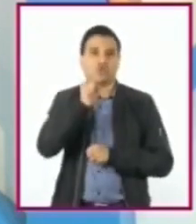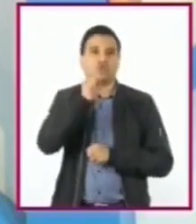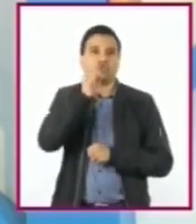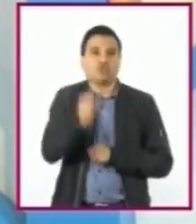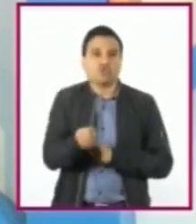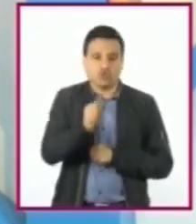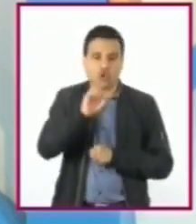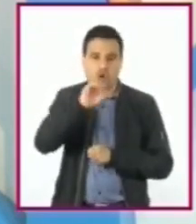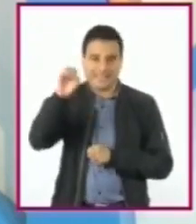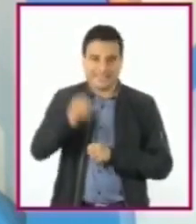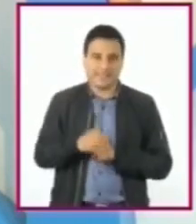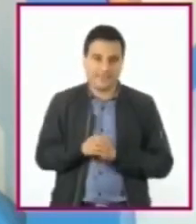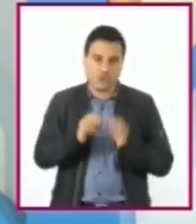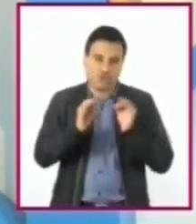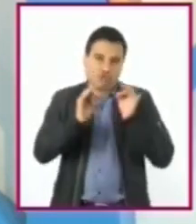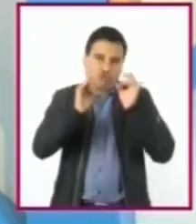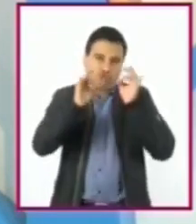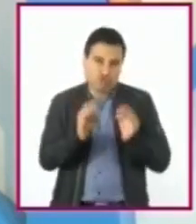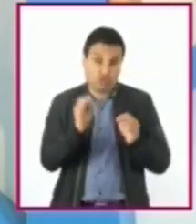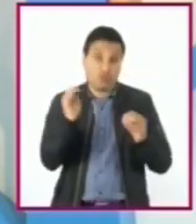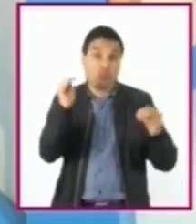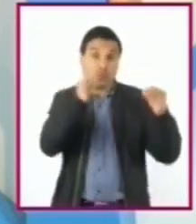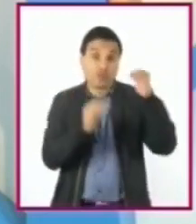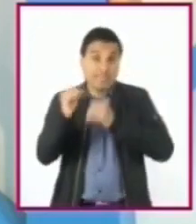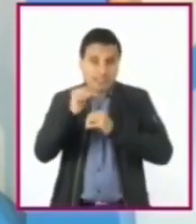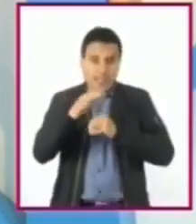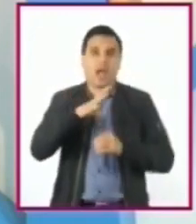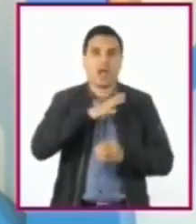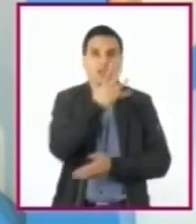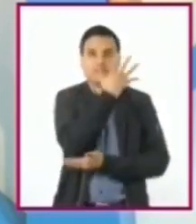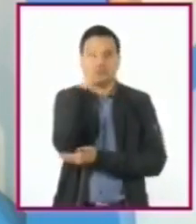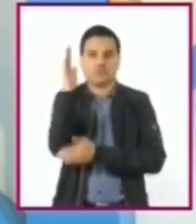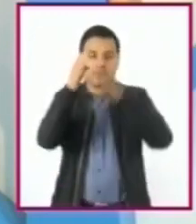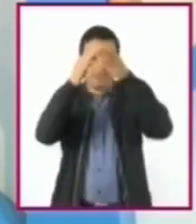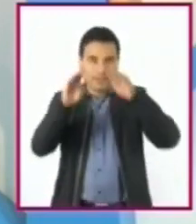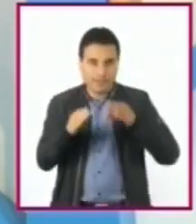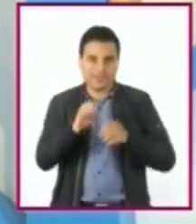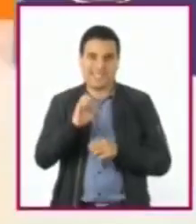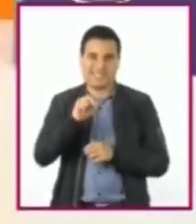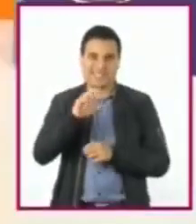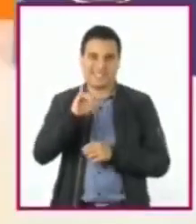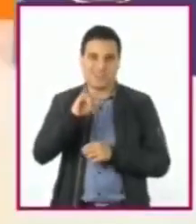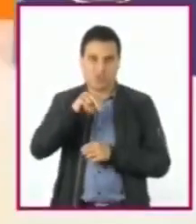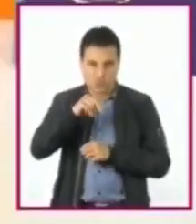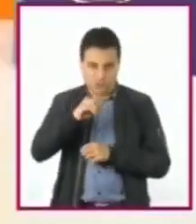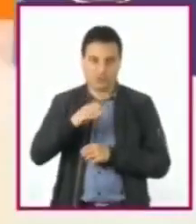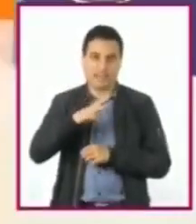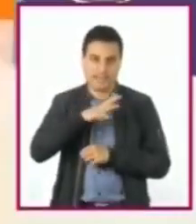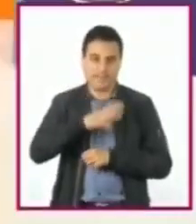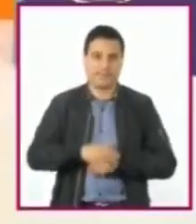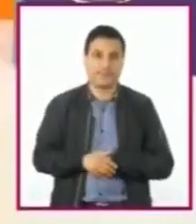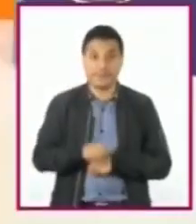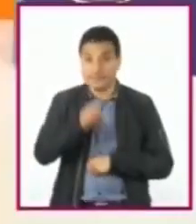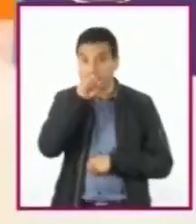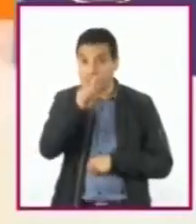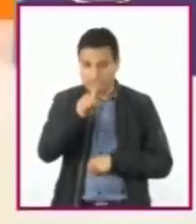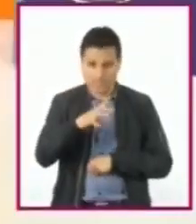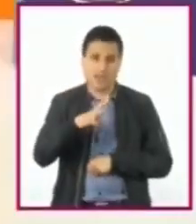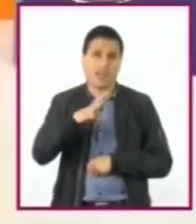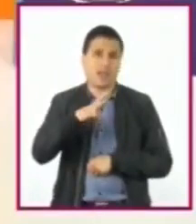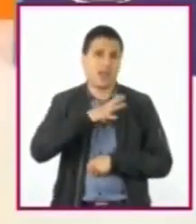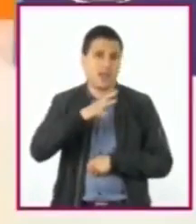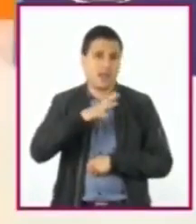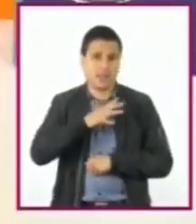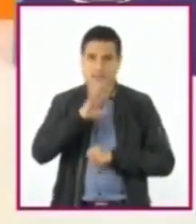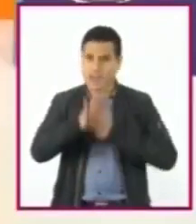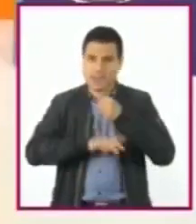suroeste. En las zonas altas existen bosques de coníferas y encinos. Además, tiene una gran